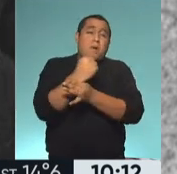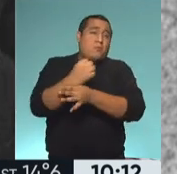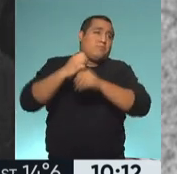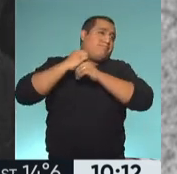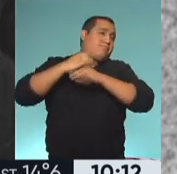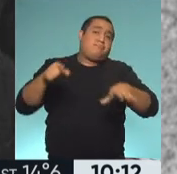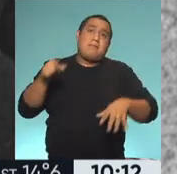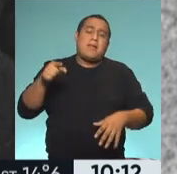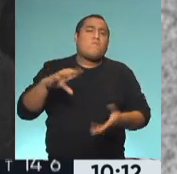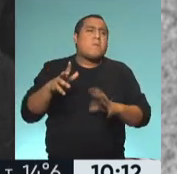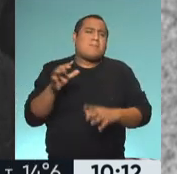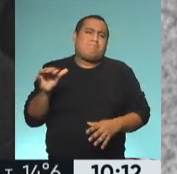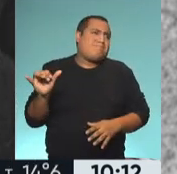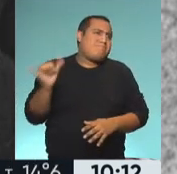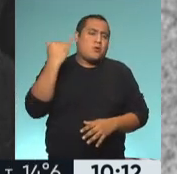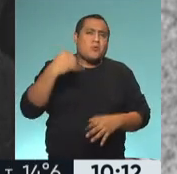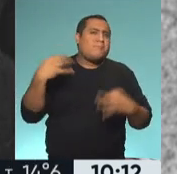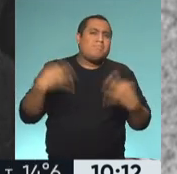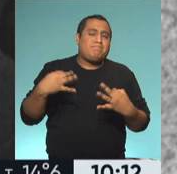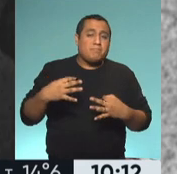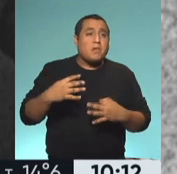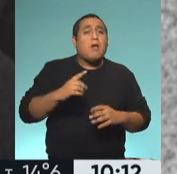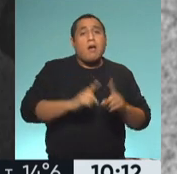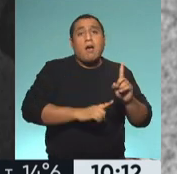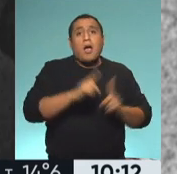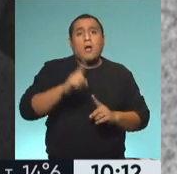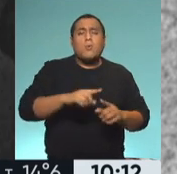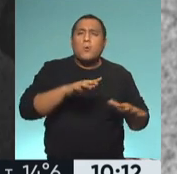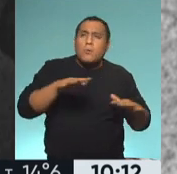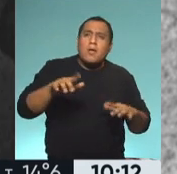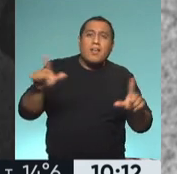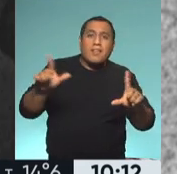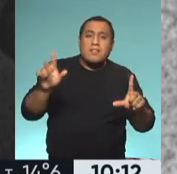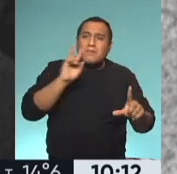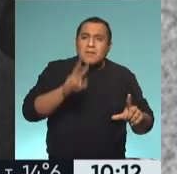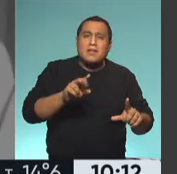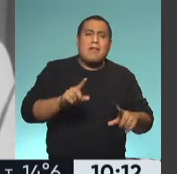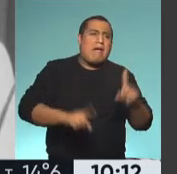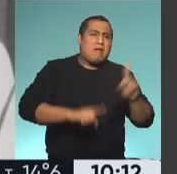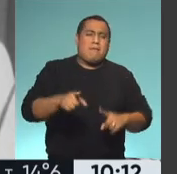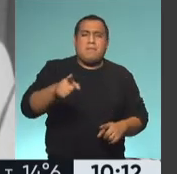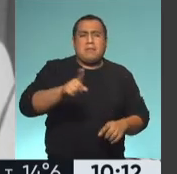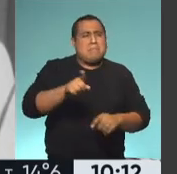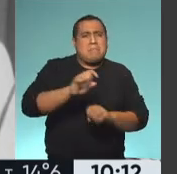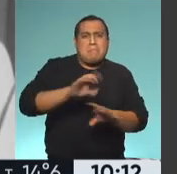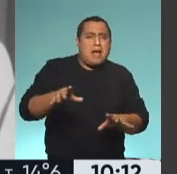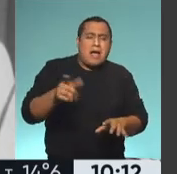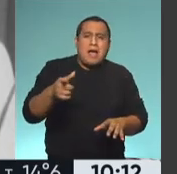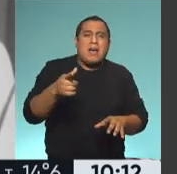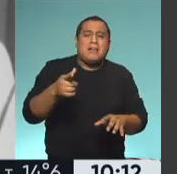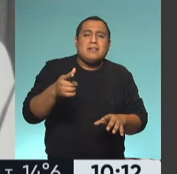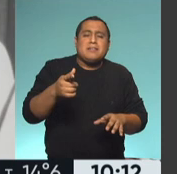estrella para siempre. Para los críticos, sus travesuras eran casi vulgares, pero